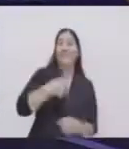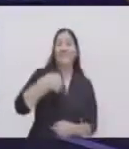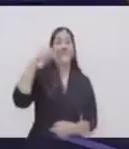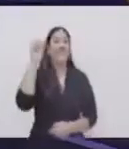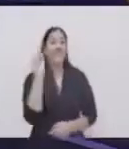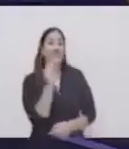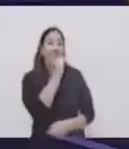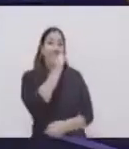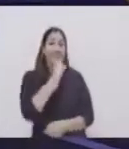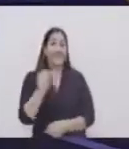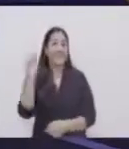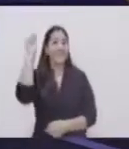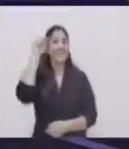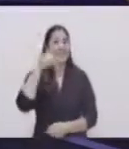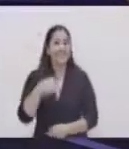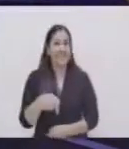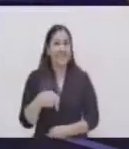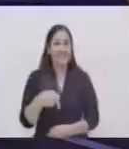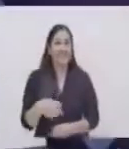yo canto aquí.